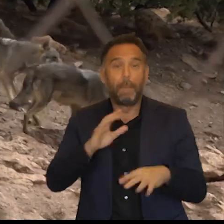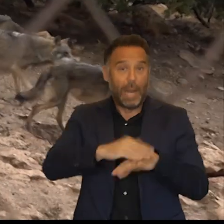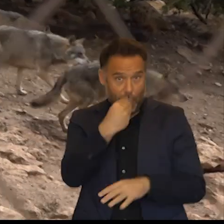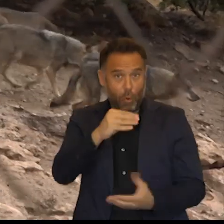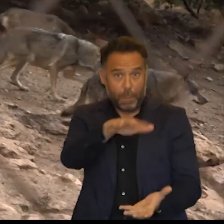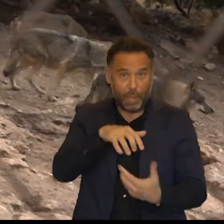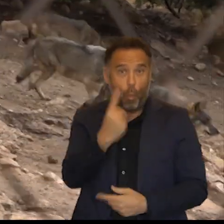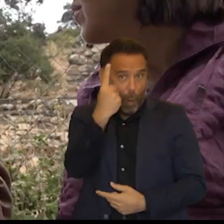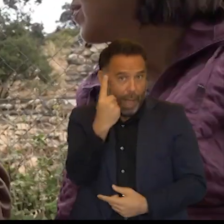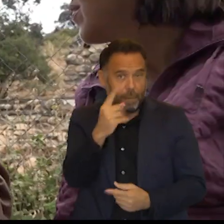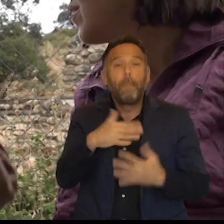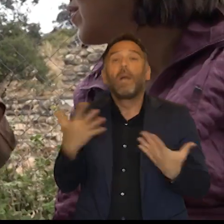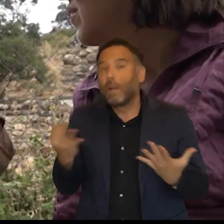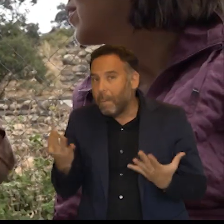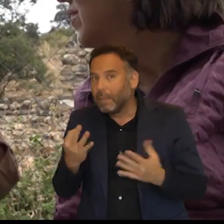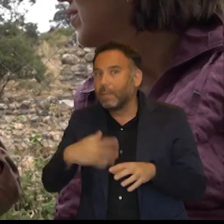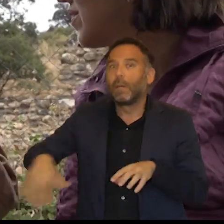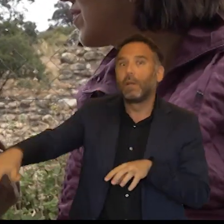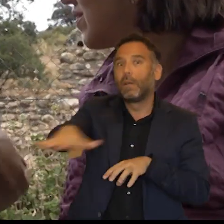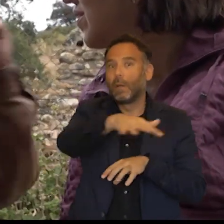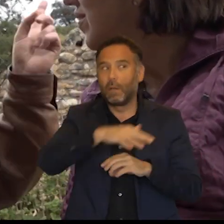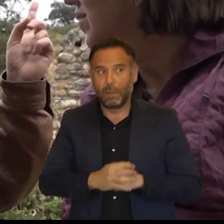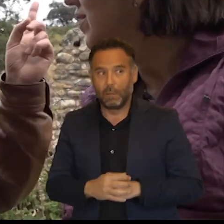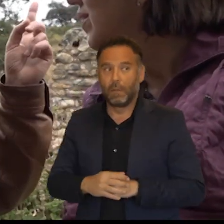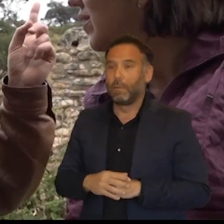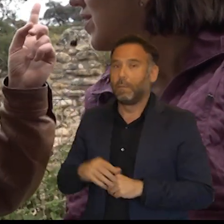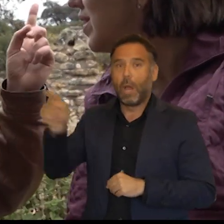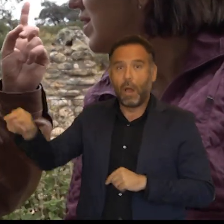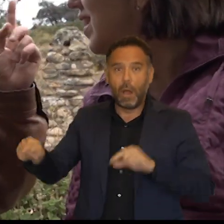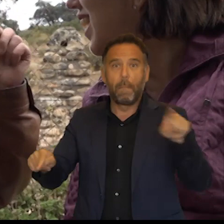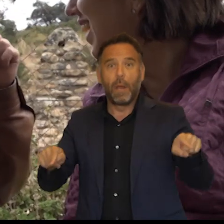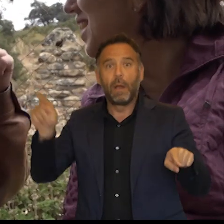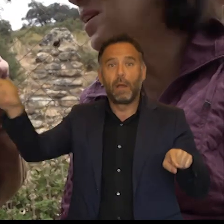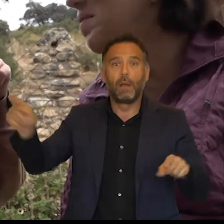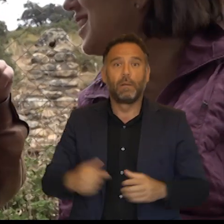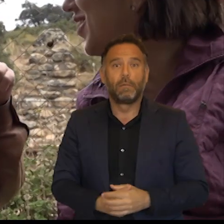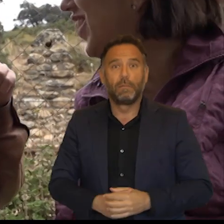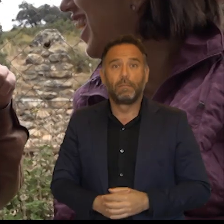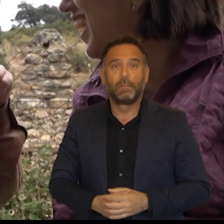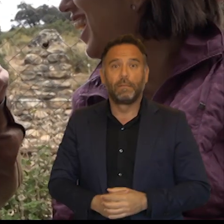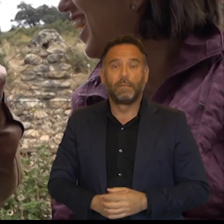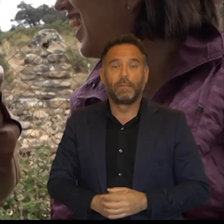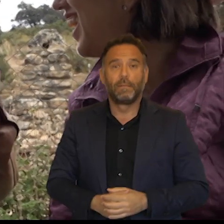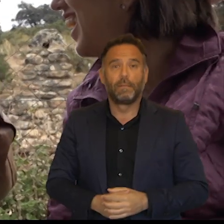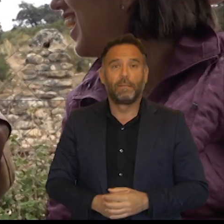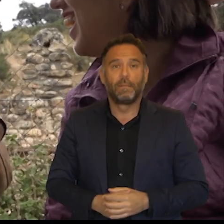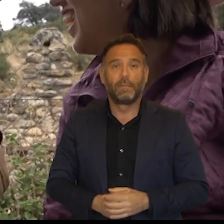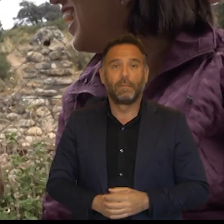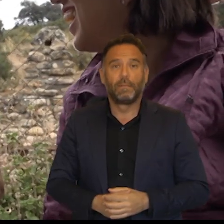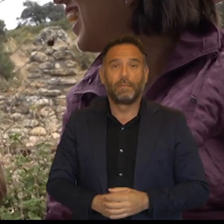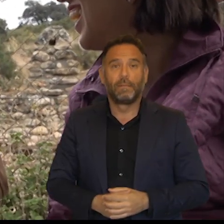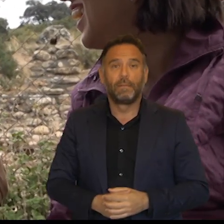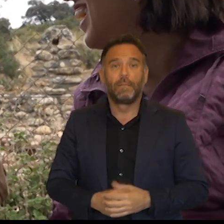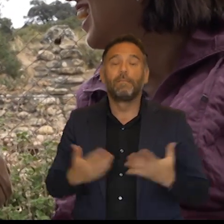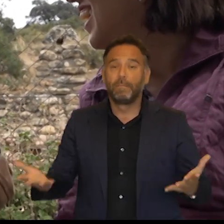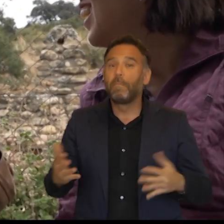alrededor? Ma, ma, ma, ma. Multilingual, ¿eh? Sí, sí. ¿Ah? He visto. No, es que para el lobo